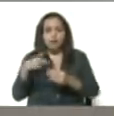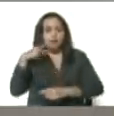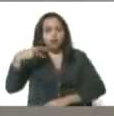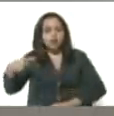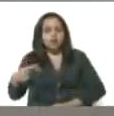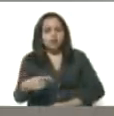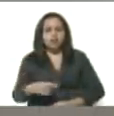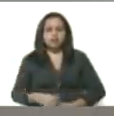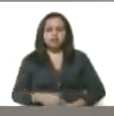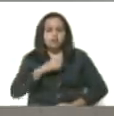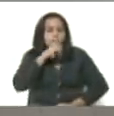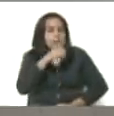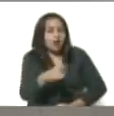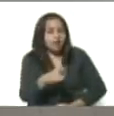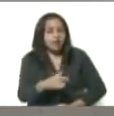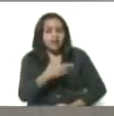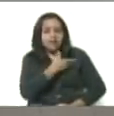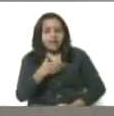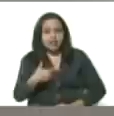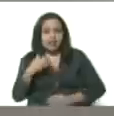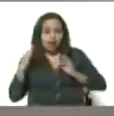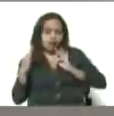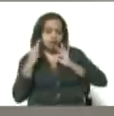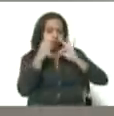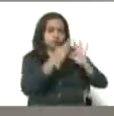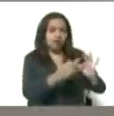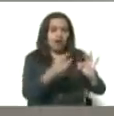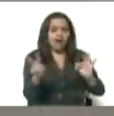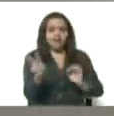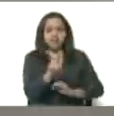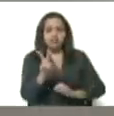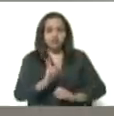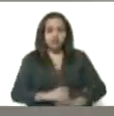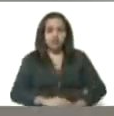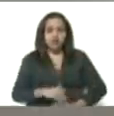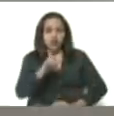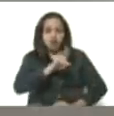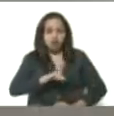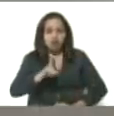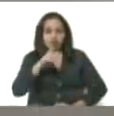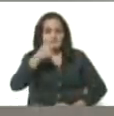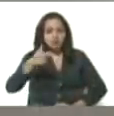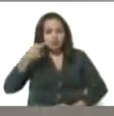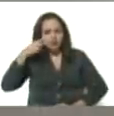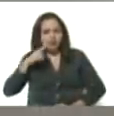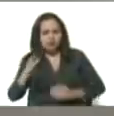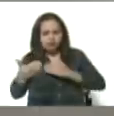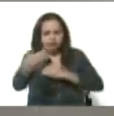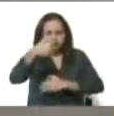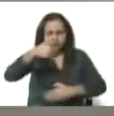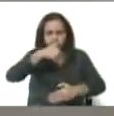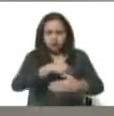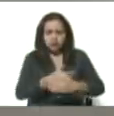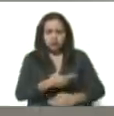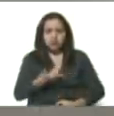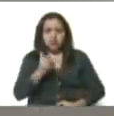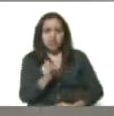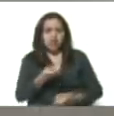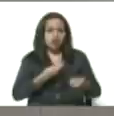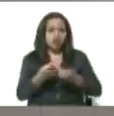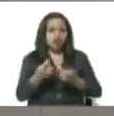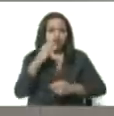política perversa de querer contagiar a Venezuela mediante el paso informal controlado por